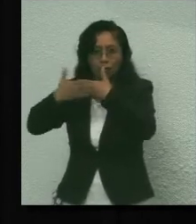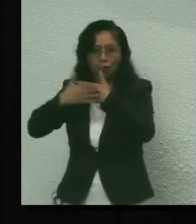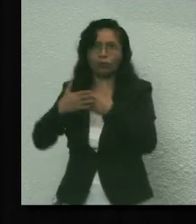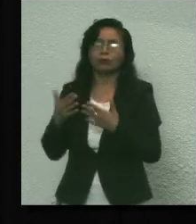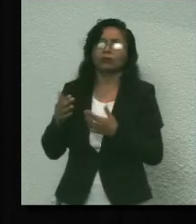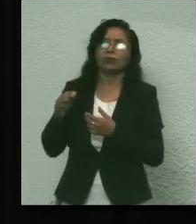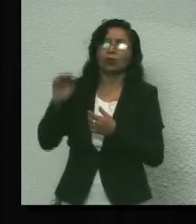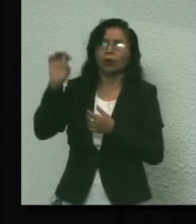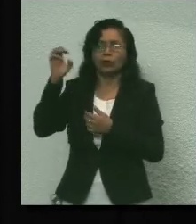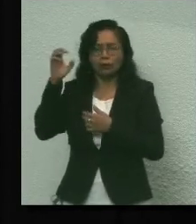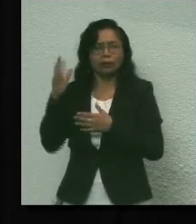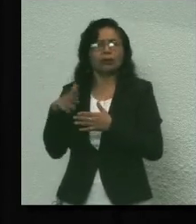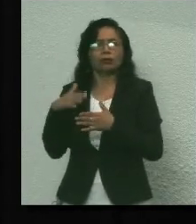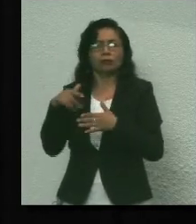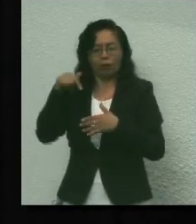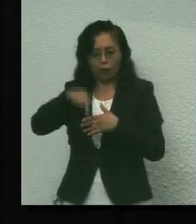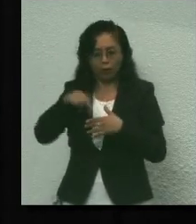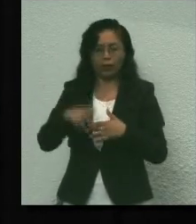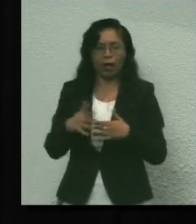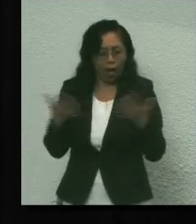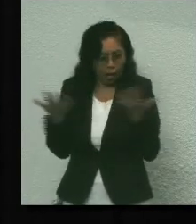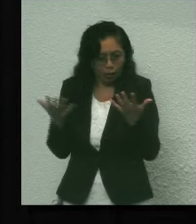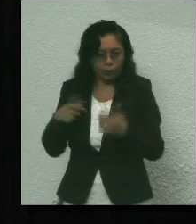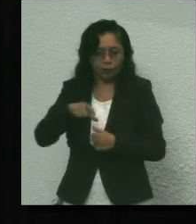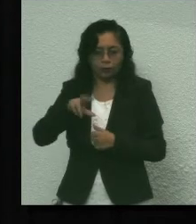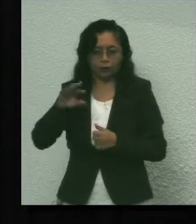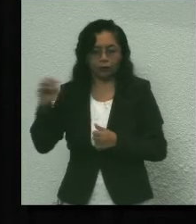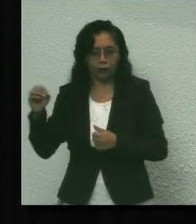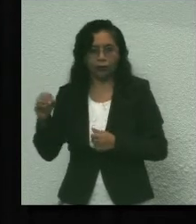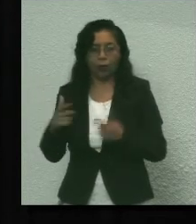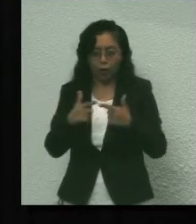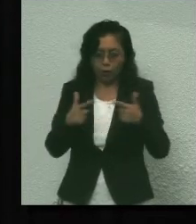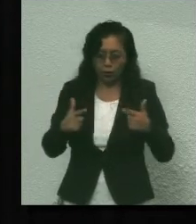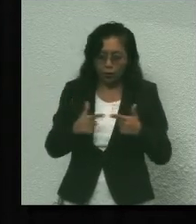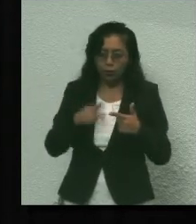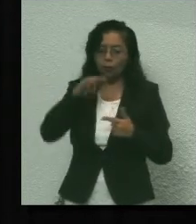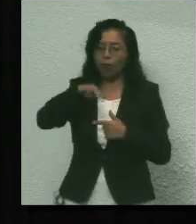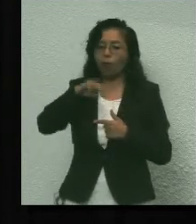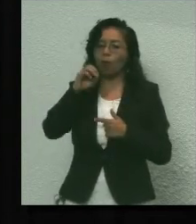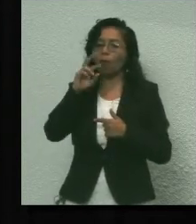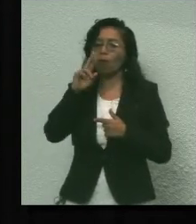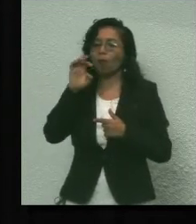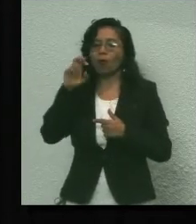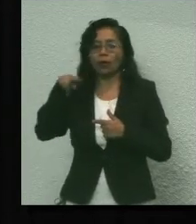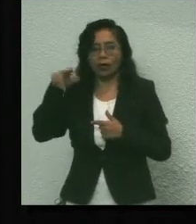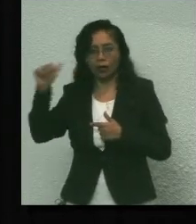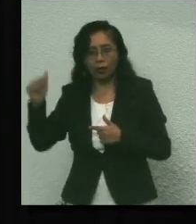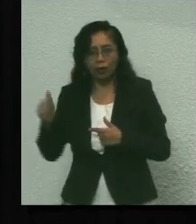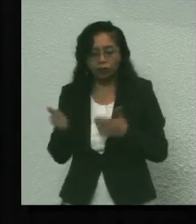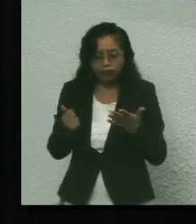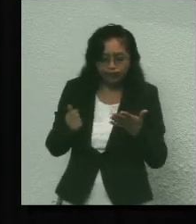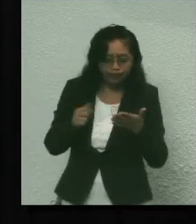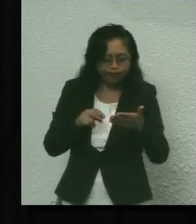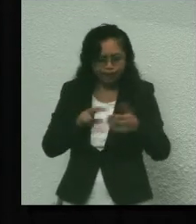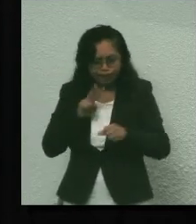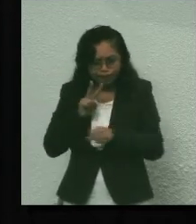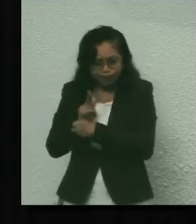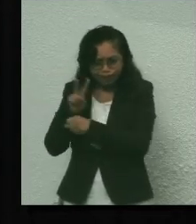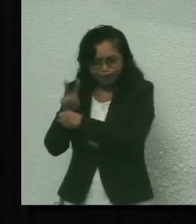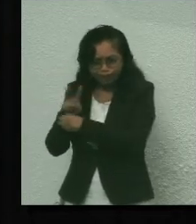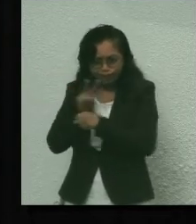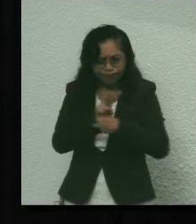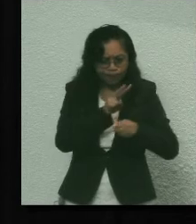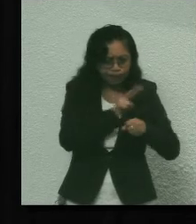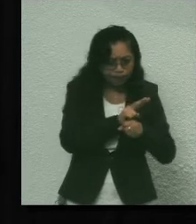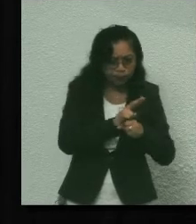roo en el grupo parlamentario de morena seremos muy minuciosos observadores de los programas